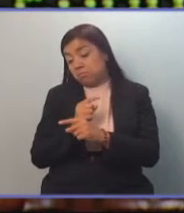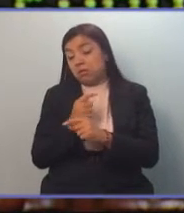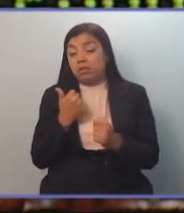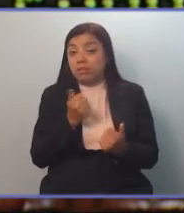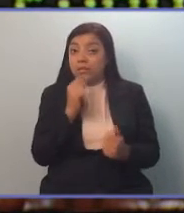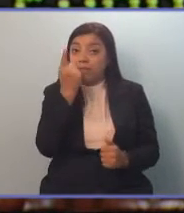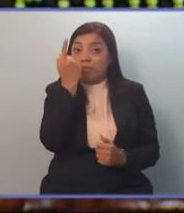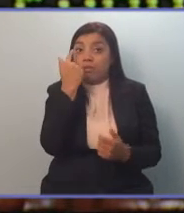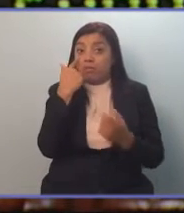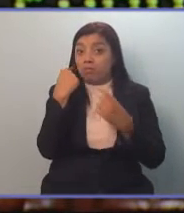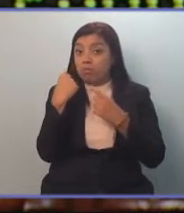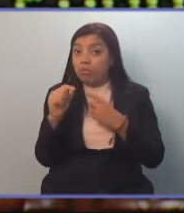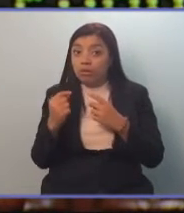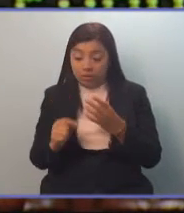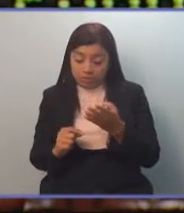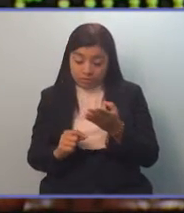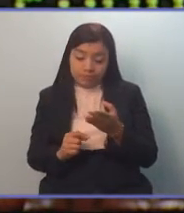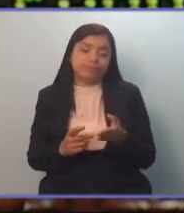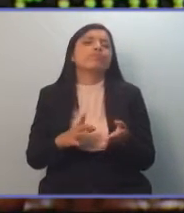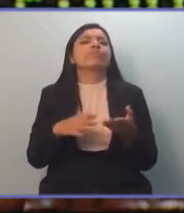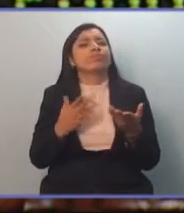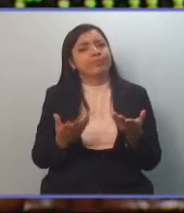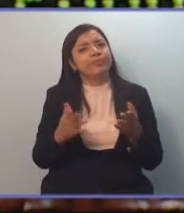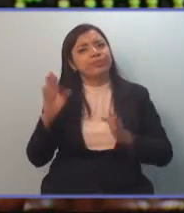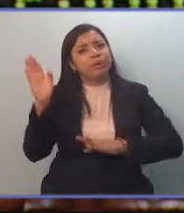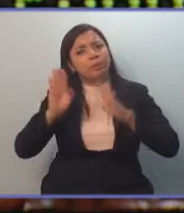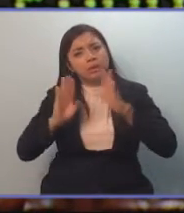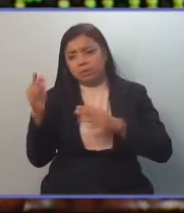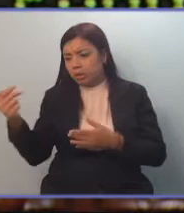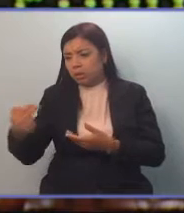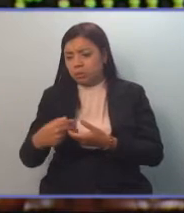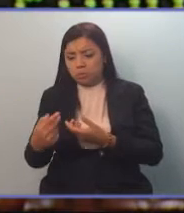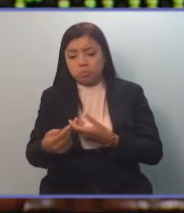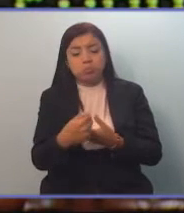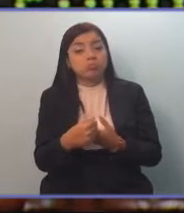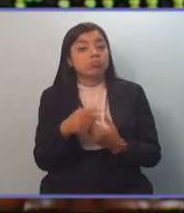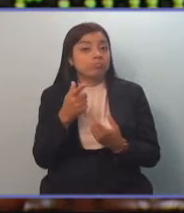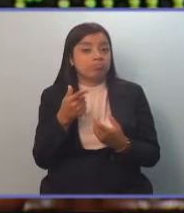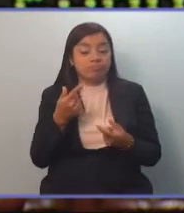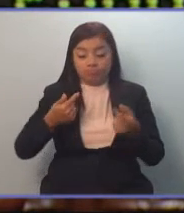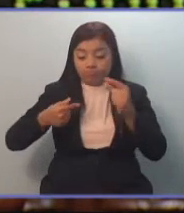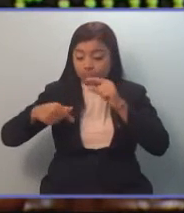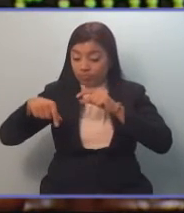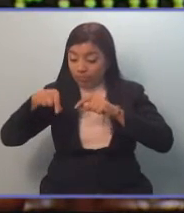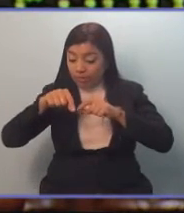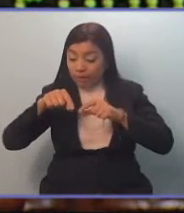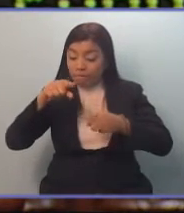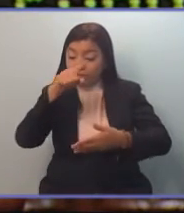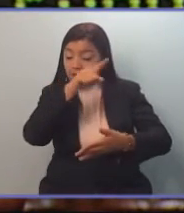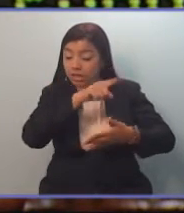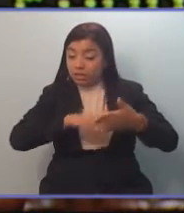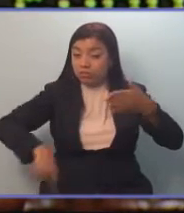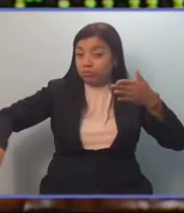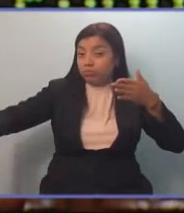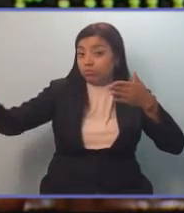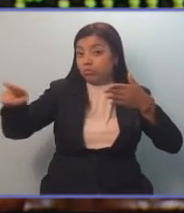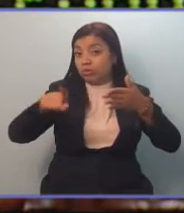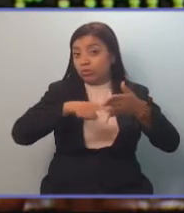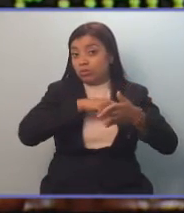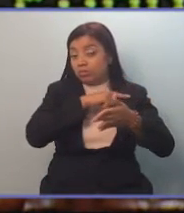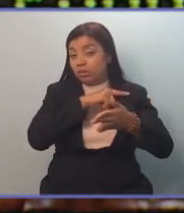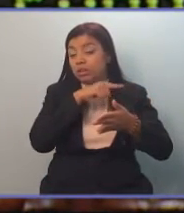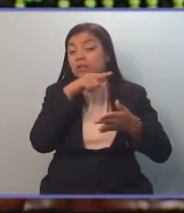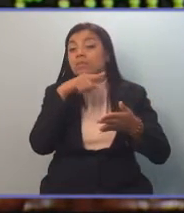del campo, en la cual participarán todas las partes interesadas. Son sustancias químicas prohibidas para el uso exclusivo de la